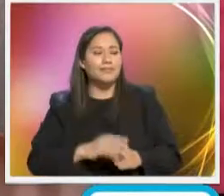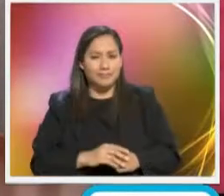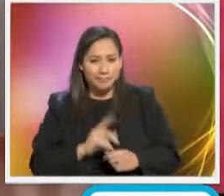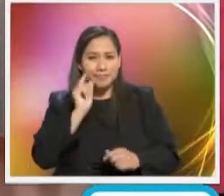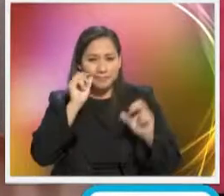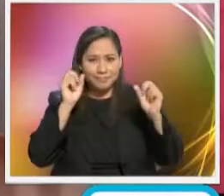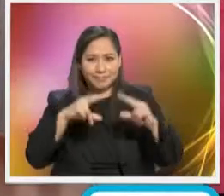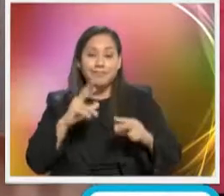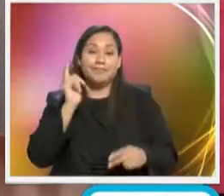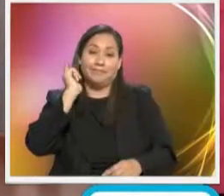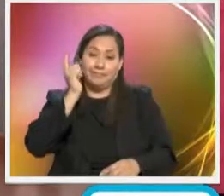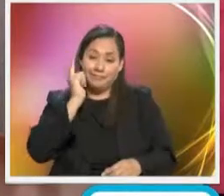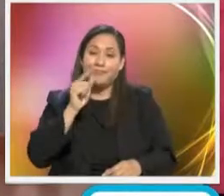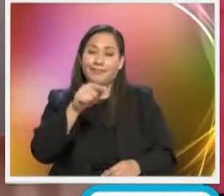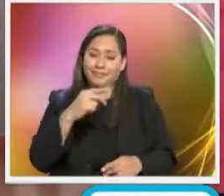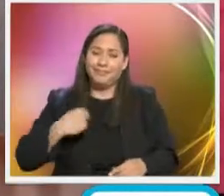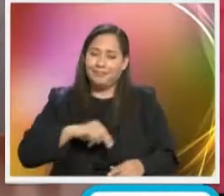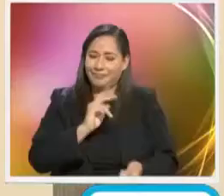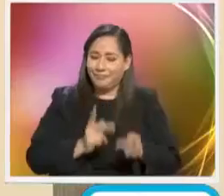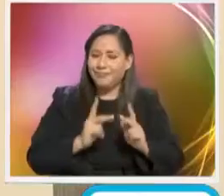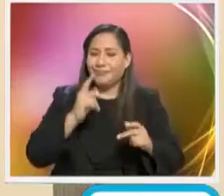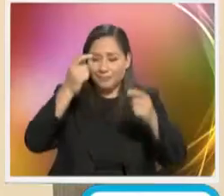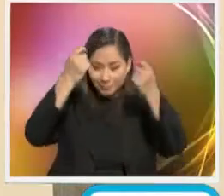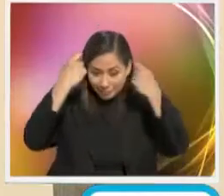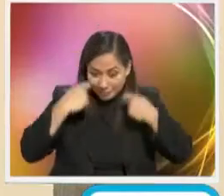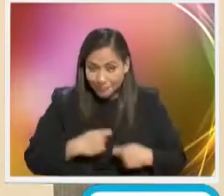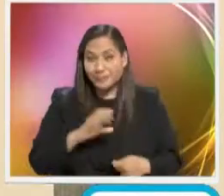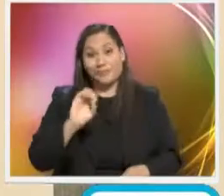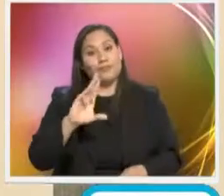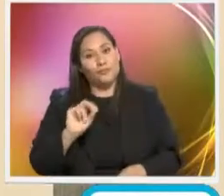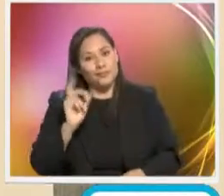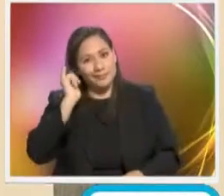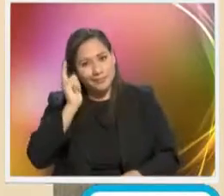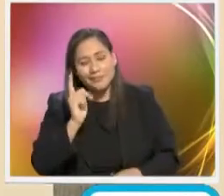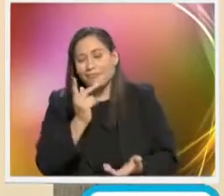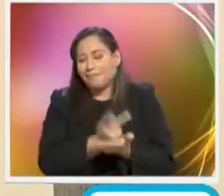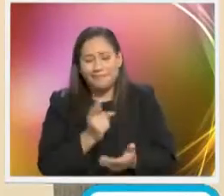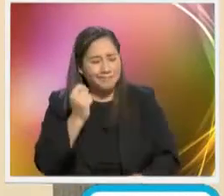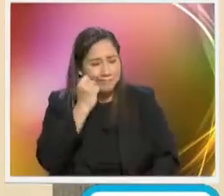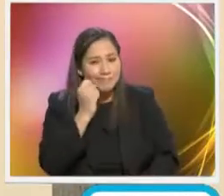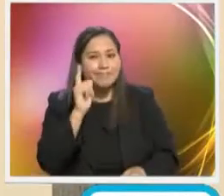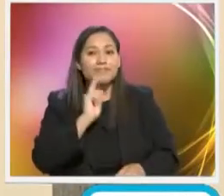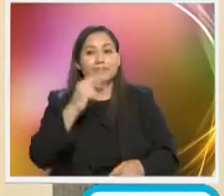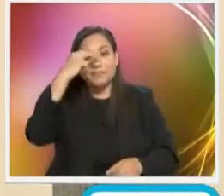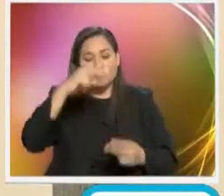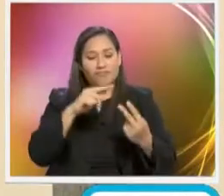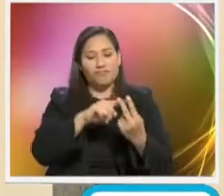Exacto, mañana nos vemos. Ojalá y ya estemos platicando de la medalla de oro, aunque sea de plata, de las